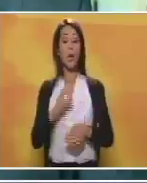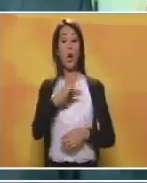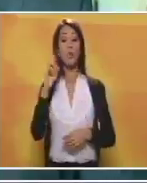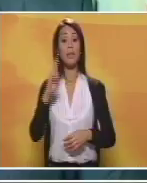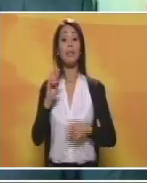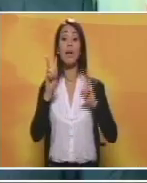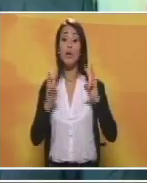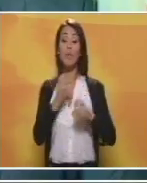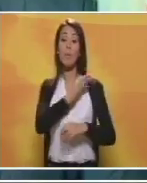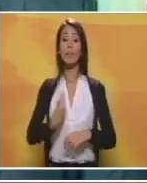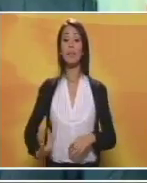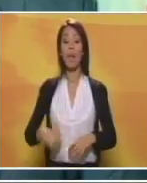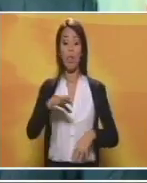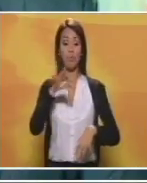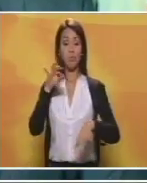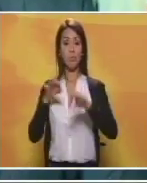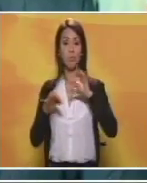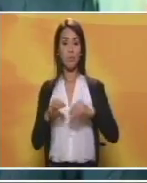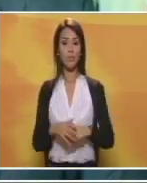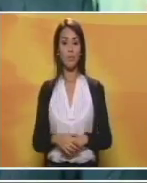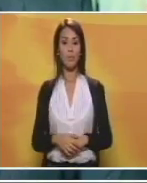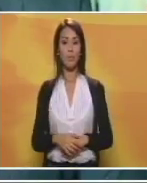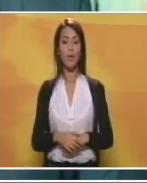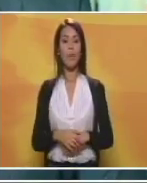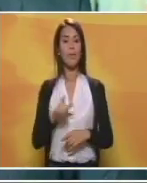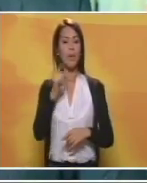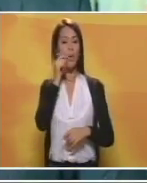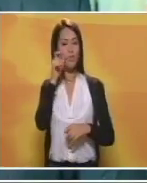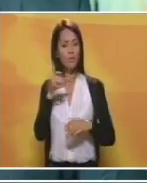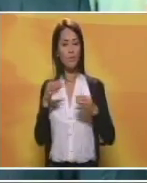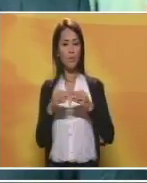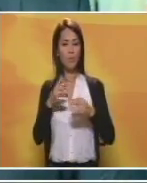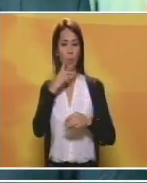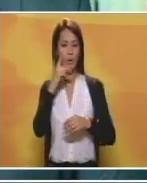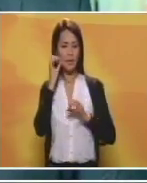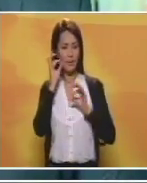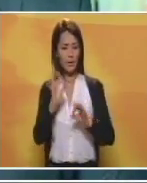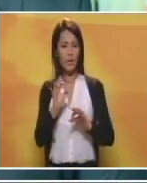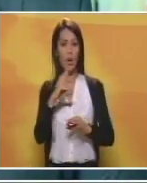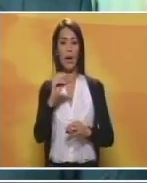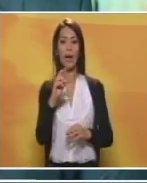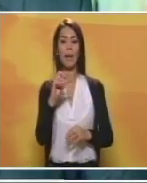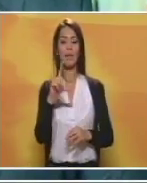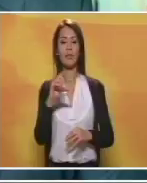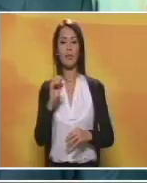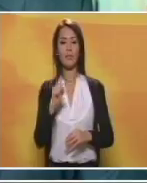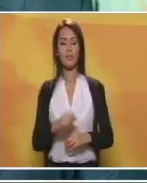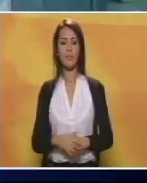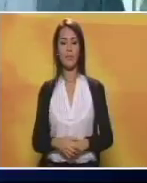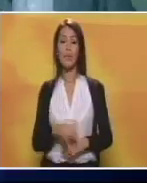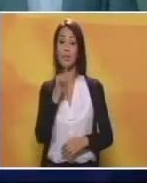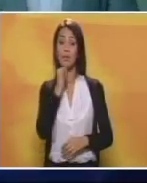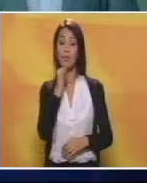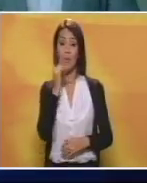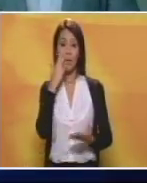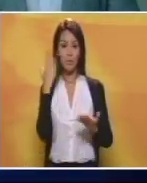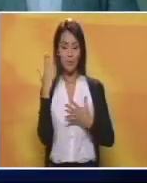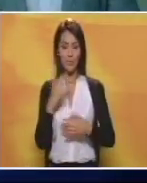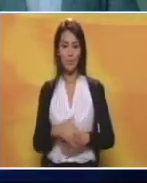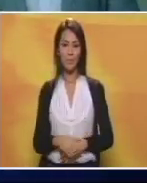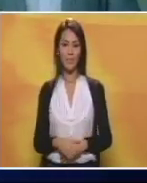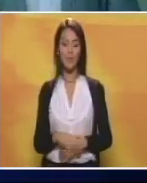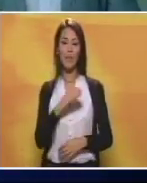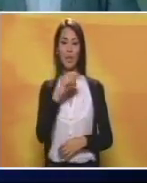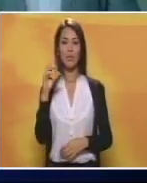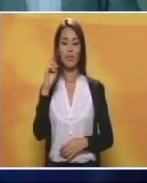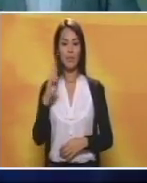nuevo presidente electo. Se trata del oficialista Carlos Alvarado Quesada. Ese es un reporte de Álvaro Sánchez desde San José, Costa